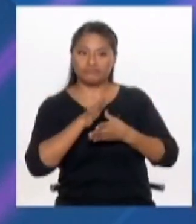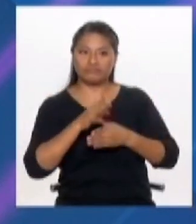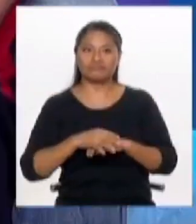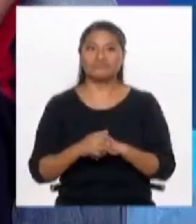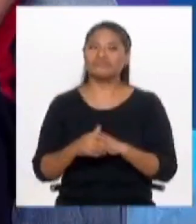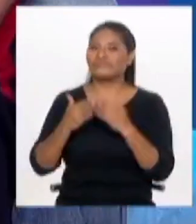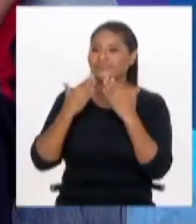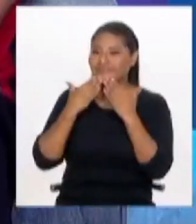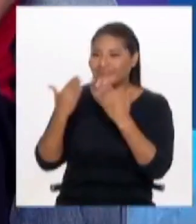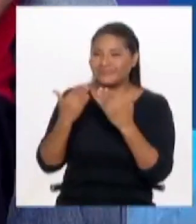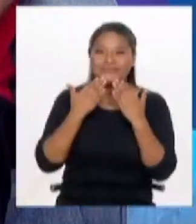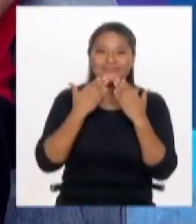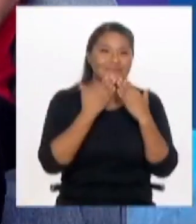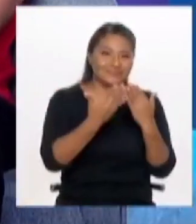Totalmente. Muchas gracias a usted. Gracias a ti. Gracias a ti.